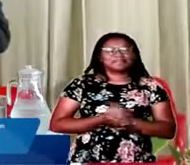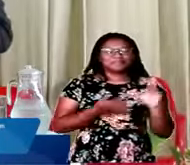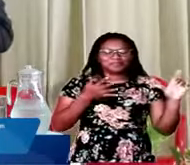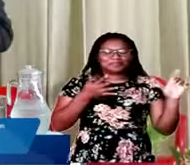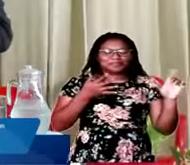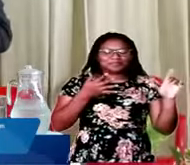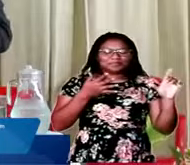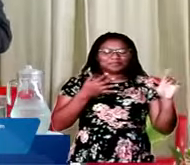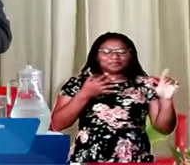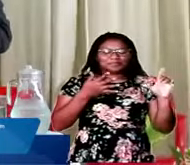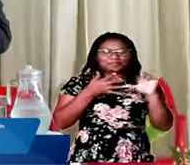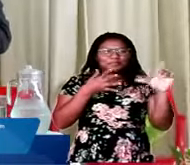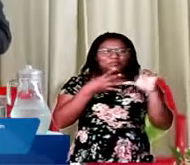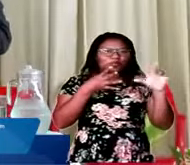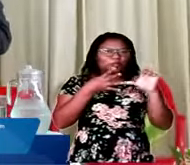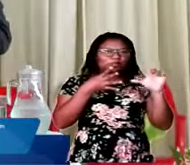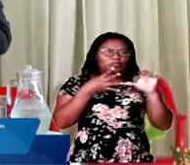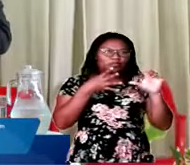10:25.